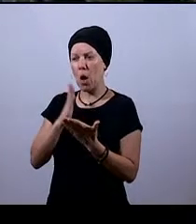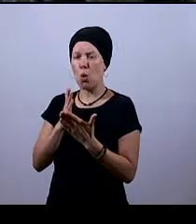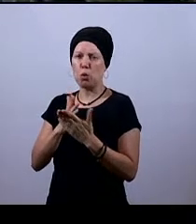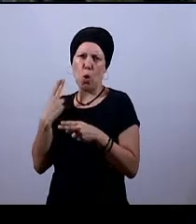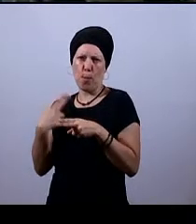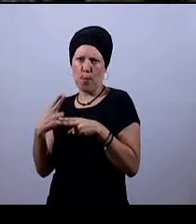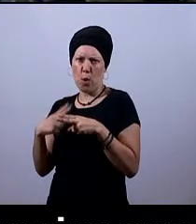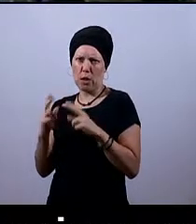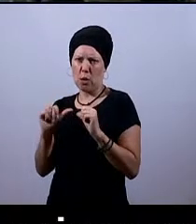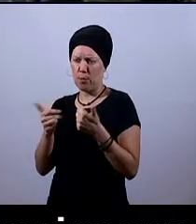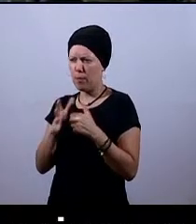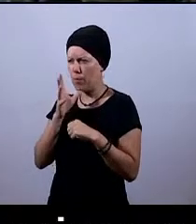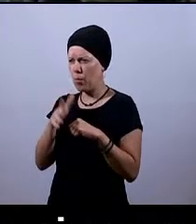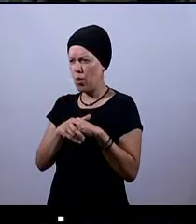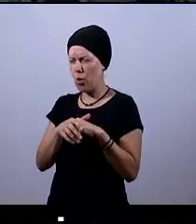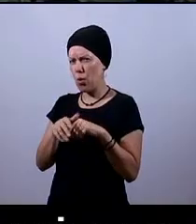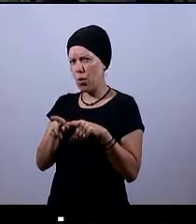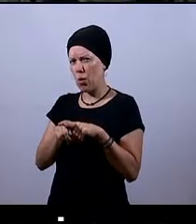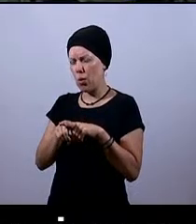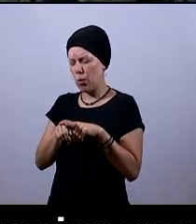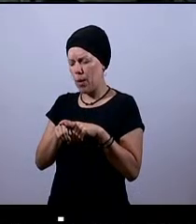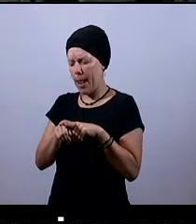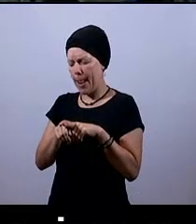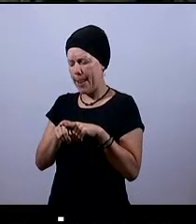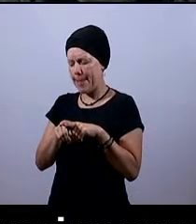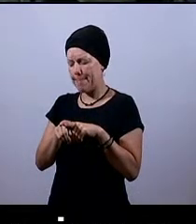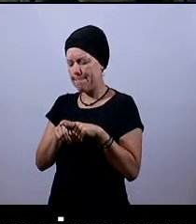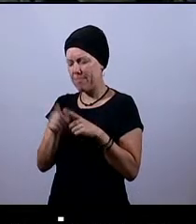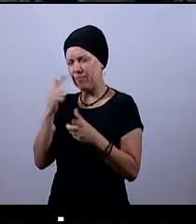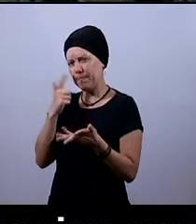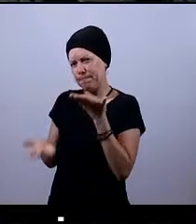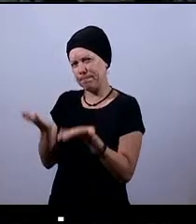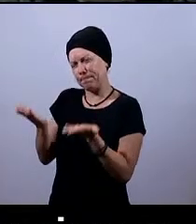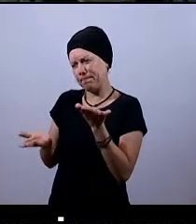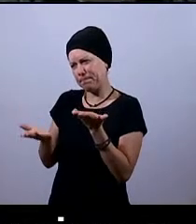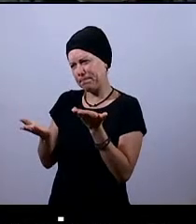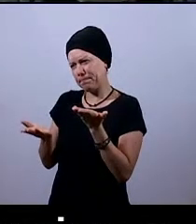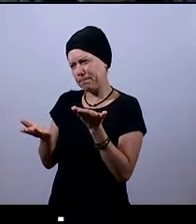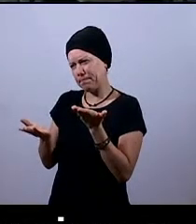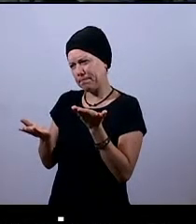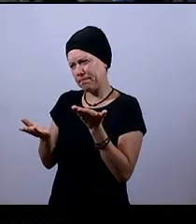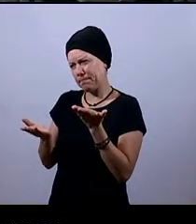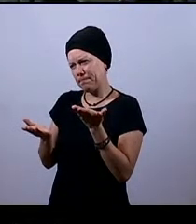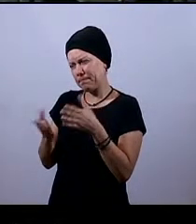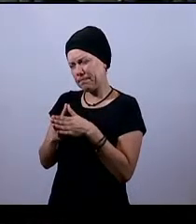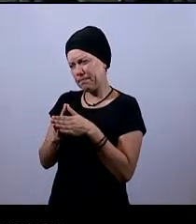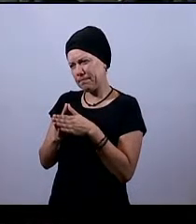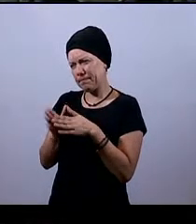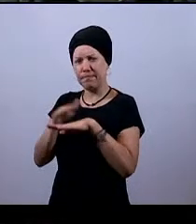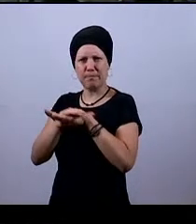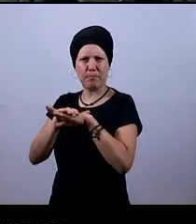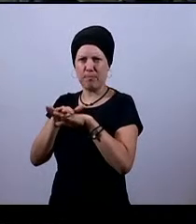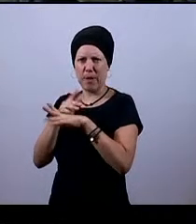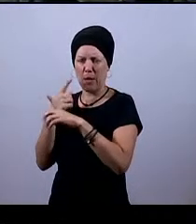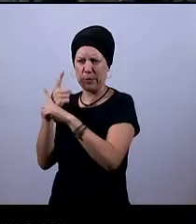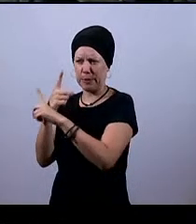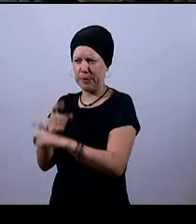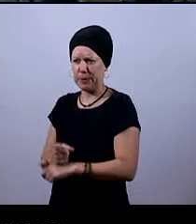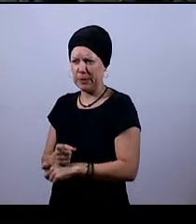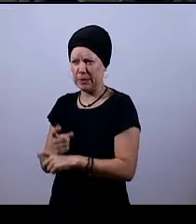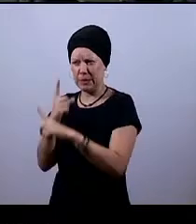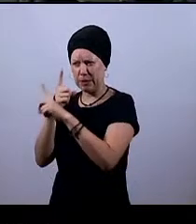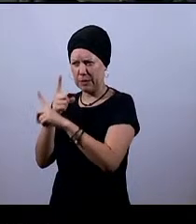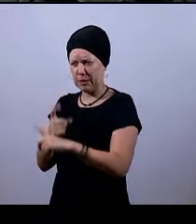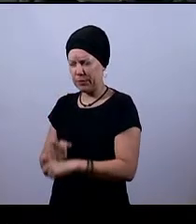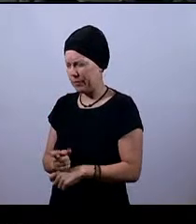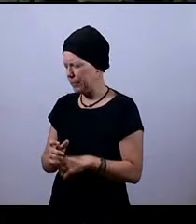Bueno, estamos haciendo distintas administraciones y entidades están haciendo balance. Quería que te estrenase justamente por una valoración, alguna reflexión política, teniendo en cuenta que otros